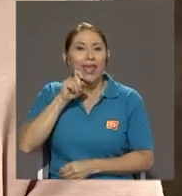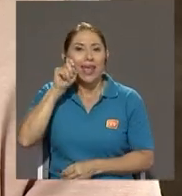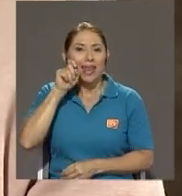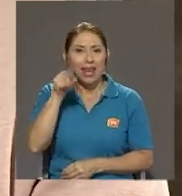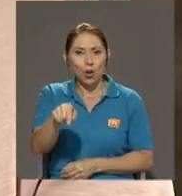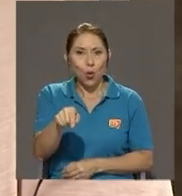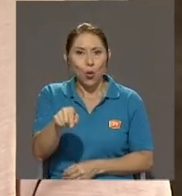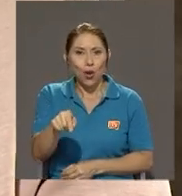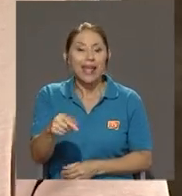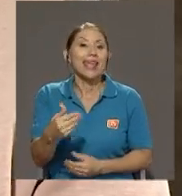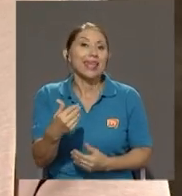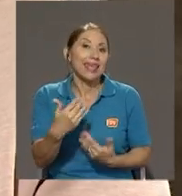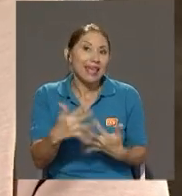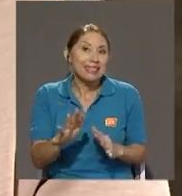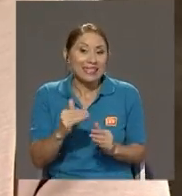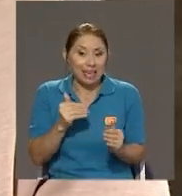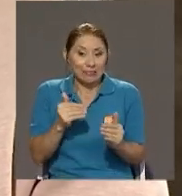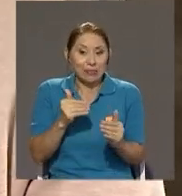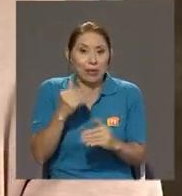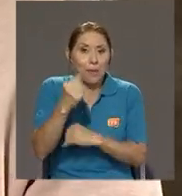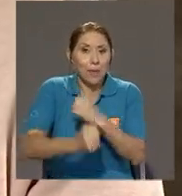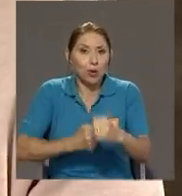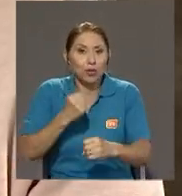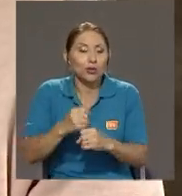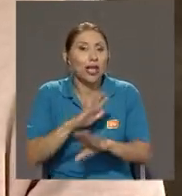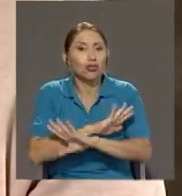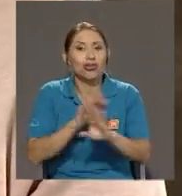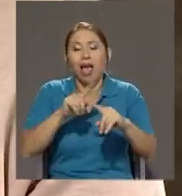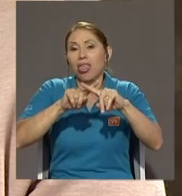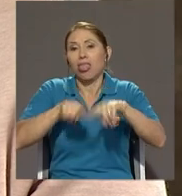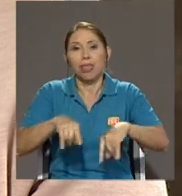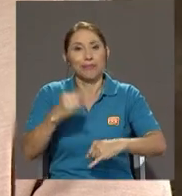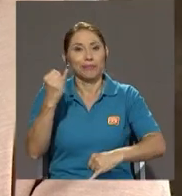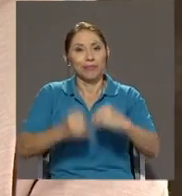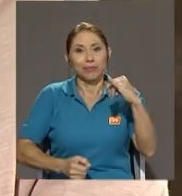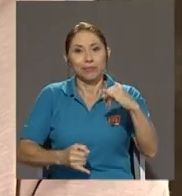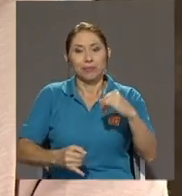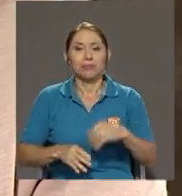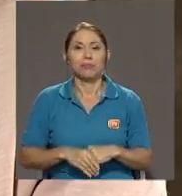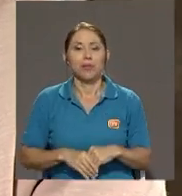una fecha, o sea, expira en los próximos años. Es fundamental